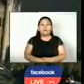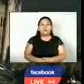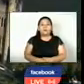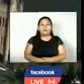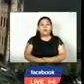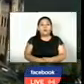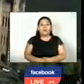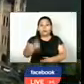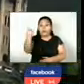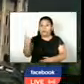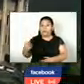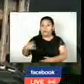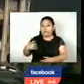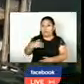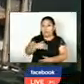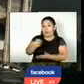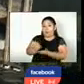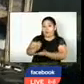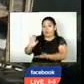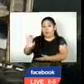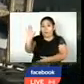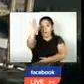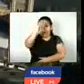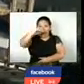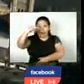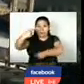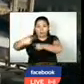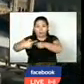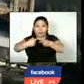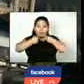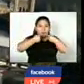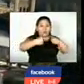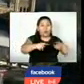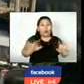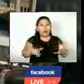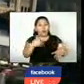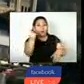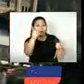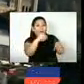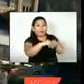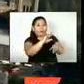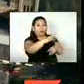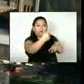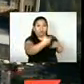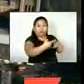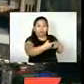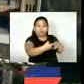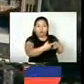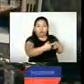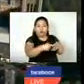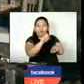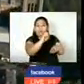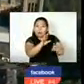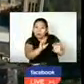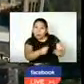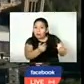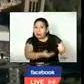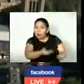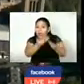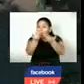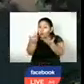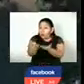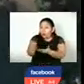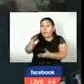El ministro de Hacienda británico, Richie Sunak, se pronunció porque el Banco de Inglaterra analice los argumentos a favor de una nueva